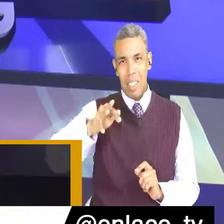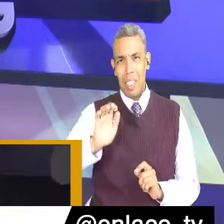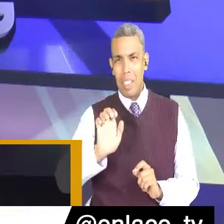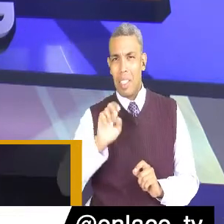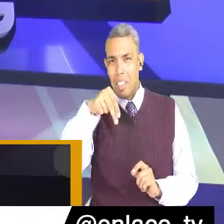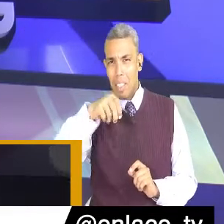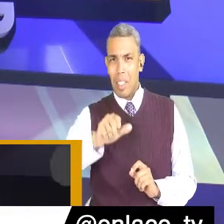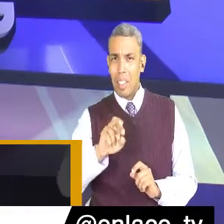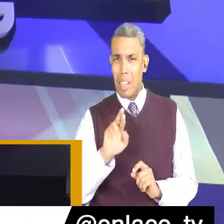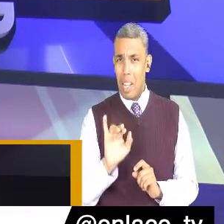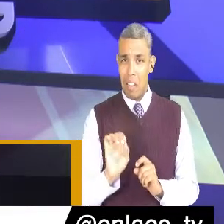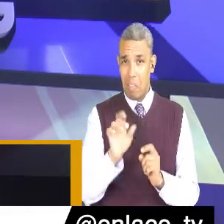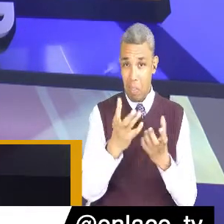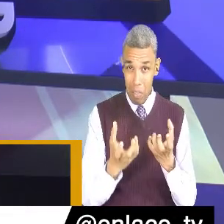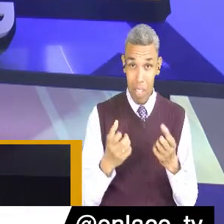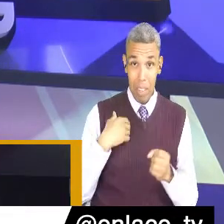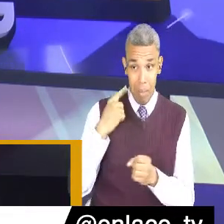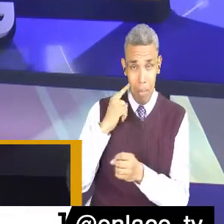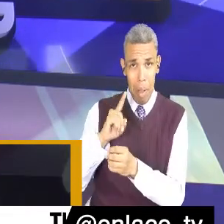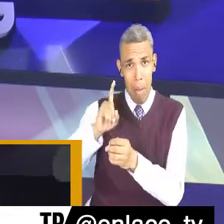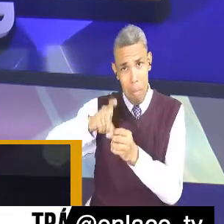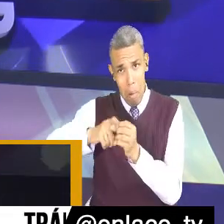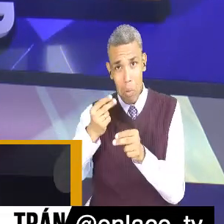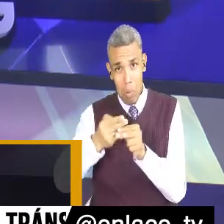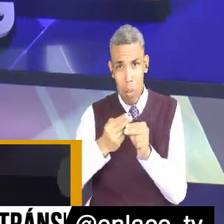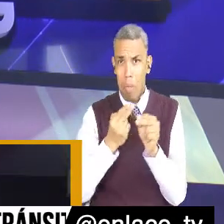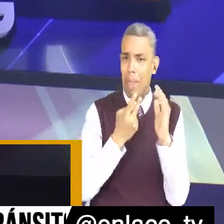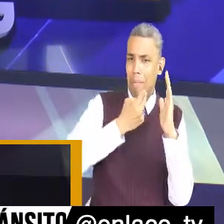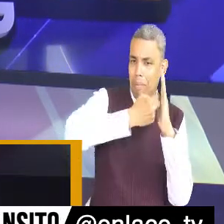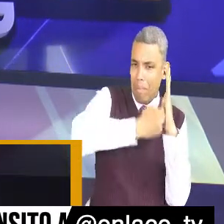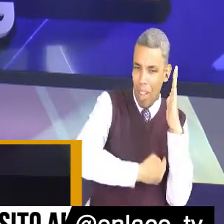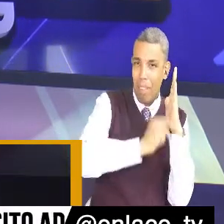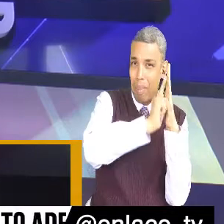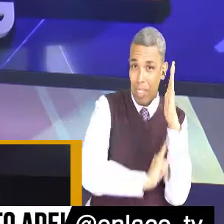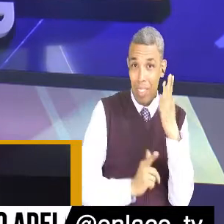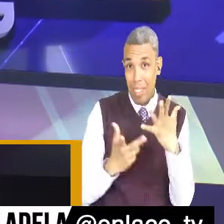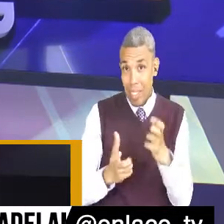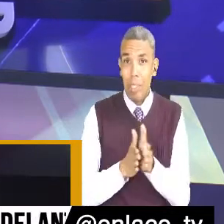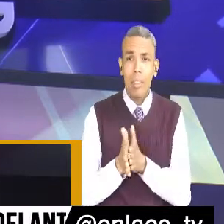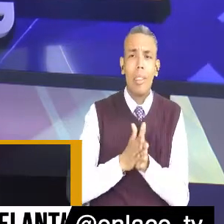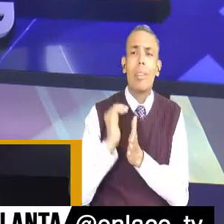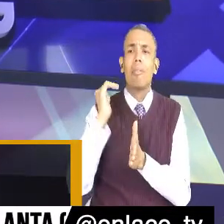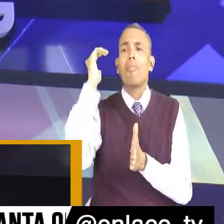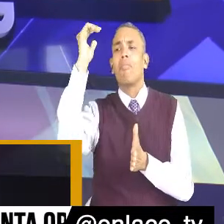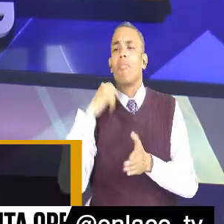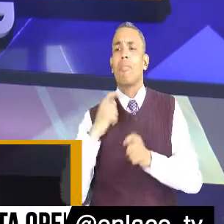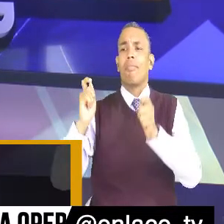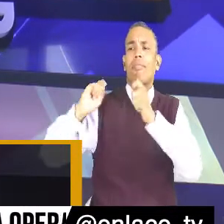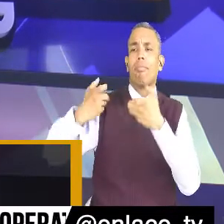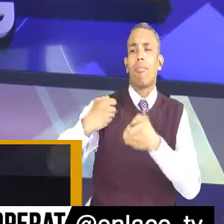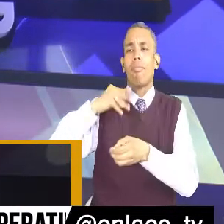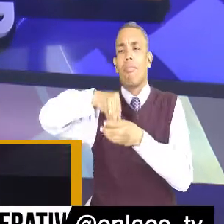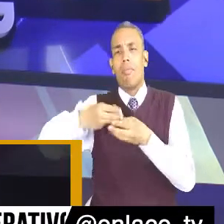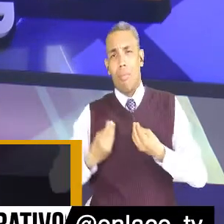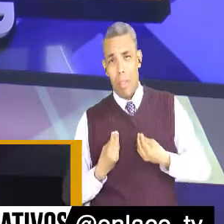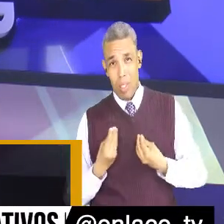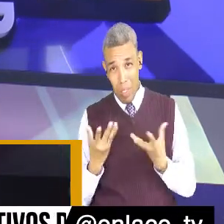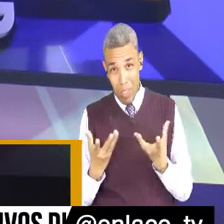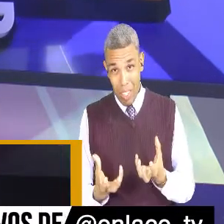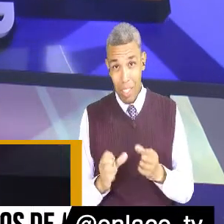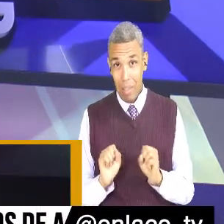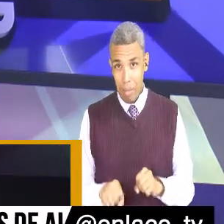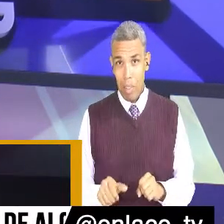entidad, Devinson Gómez Martínez. Bienvenido a Enlace Noticias. Hablemos de estas postulaciones. ¿Quiénes podrán dirigirse